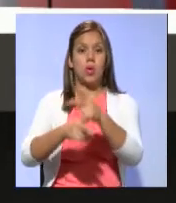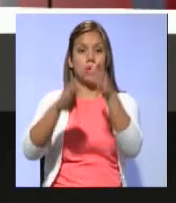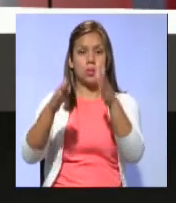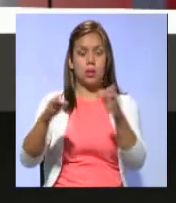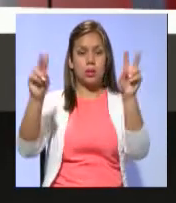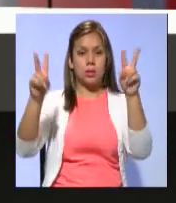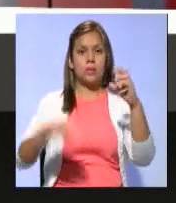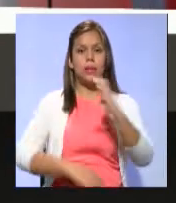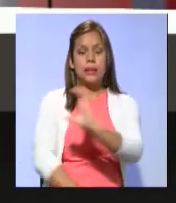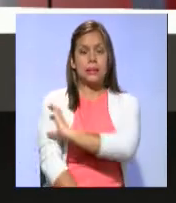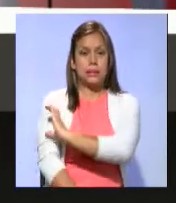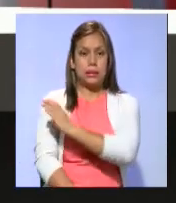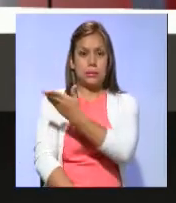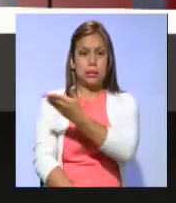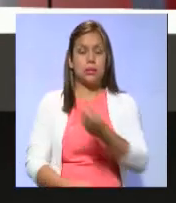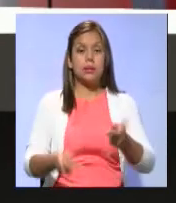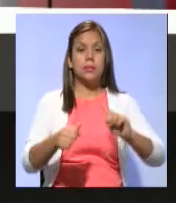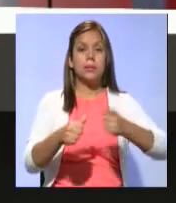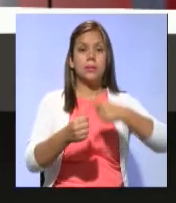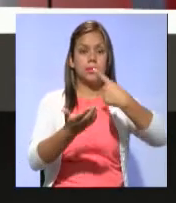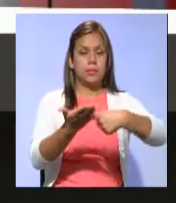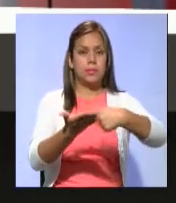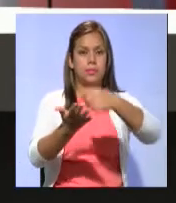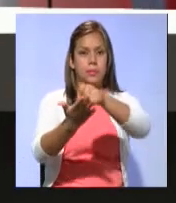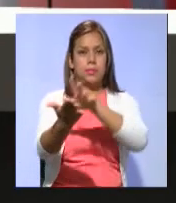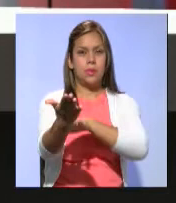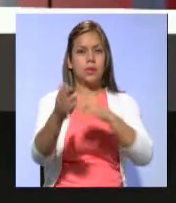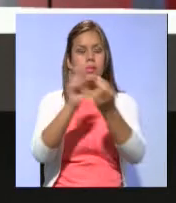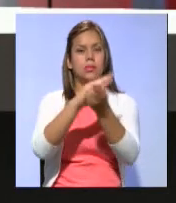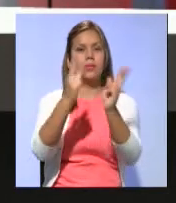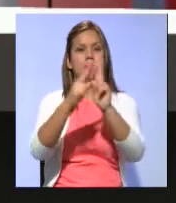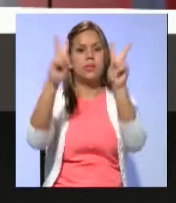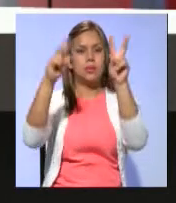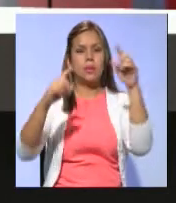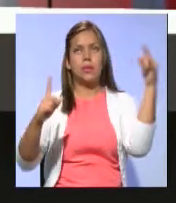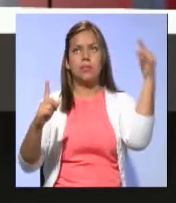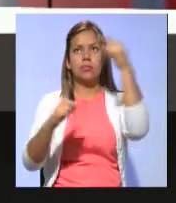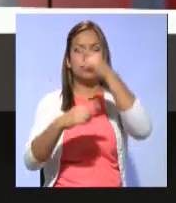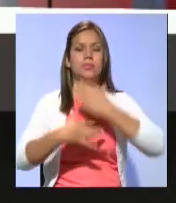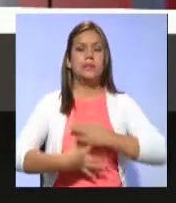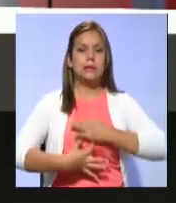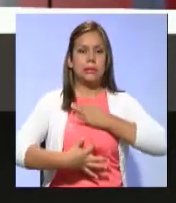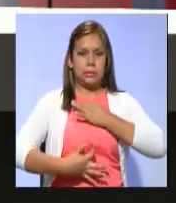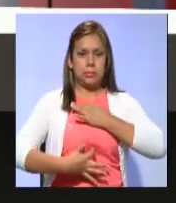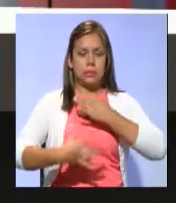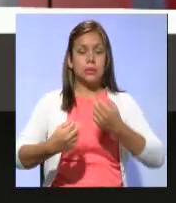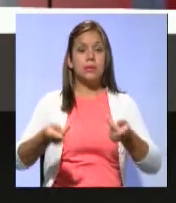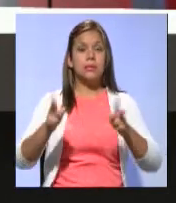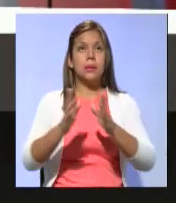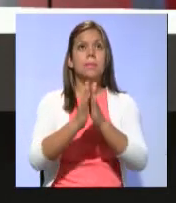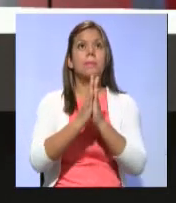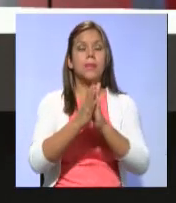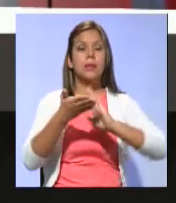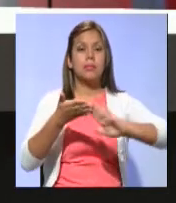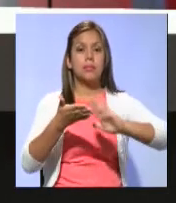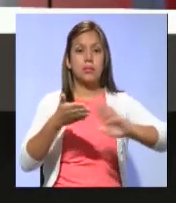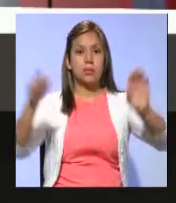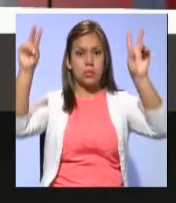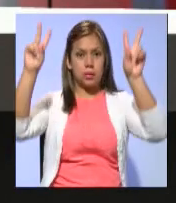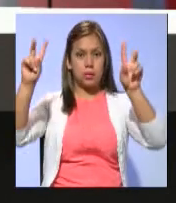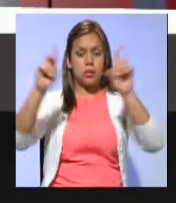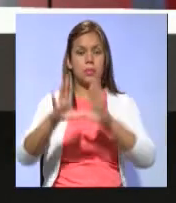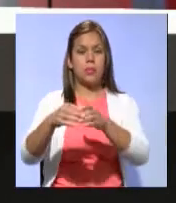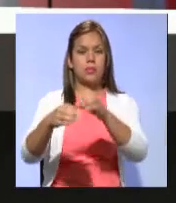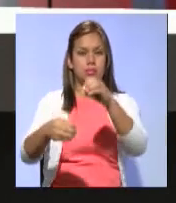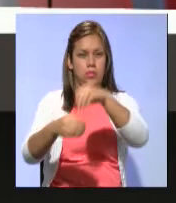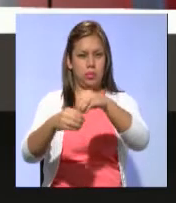del CNE. También el primer debate del proyecto de reformas a la Ley de Aviación Civil. Además, un informe de pedido de amnistía tratado en la Comisión de